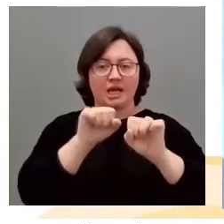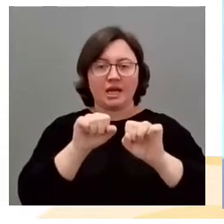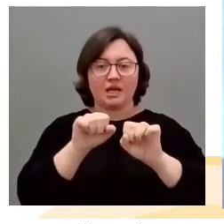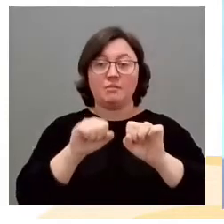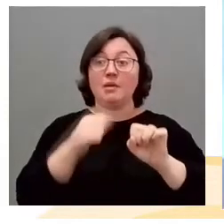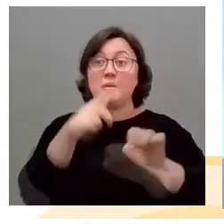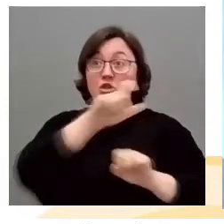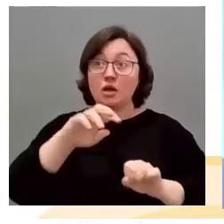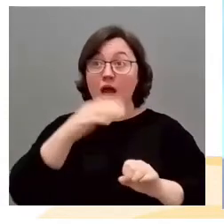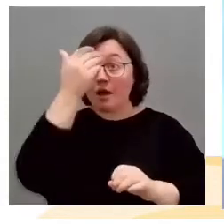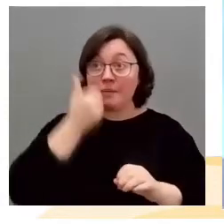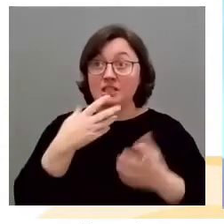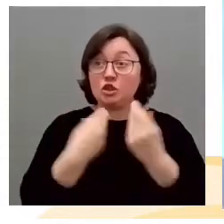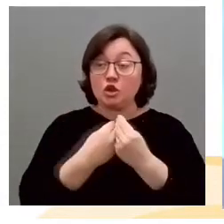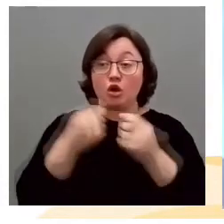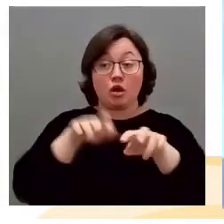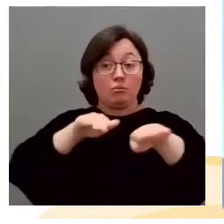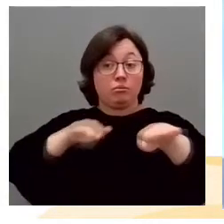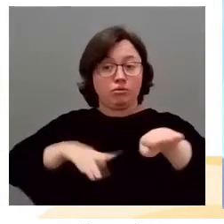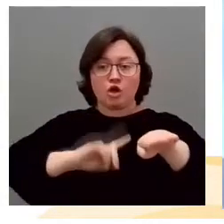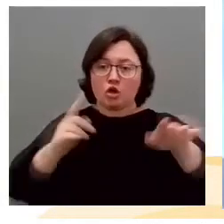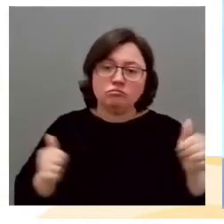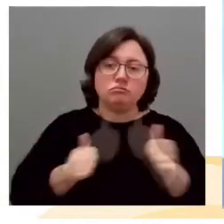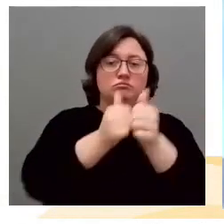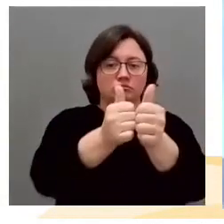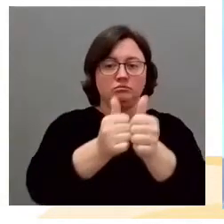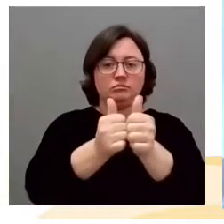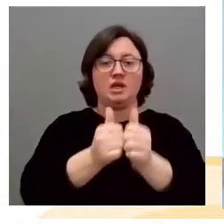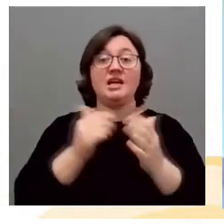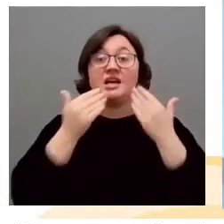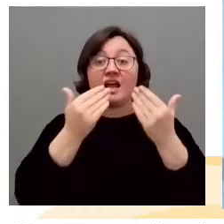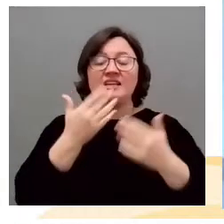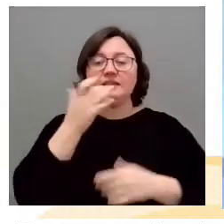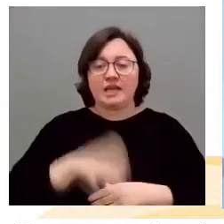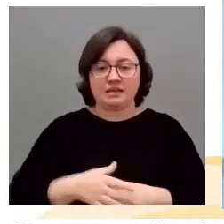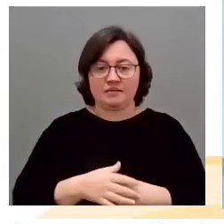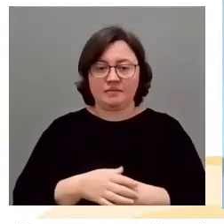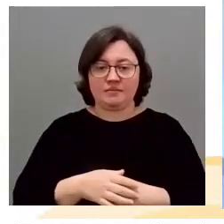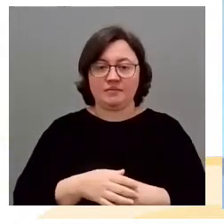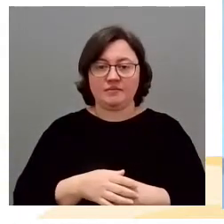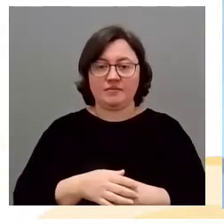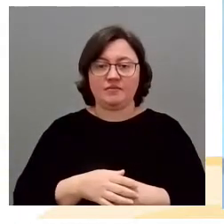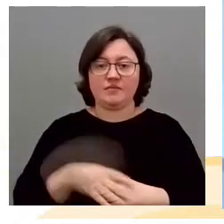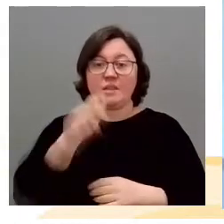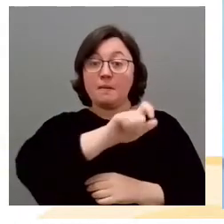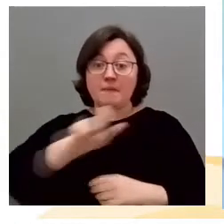nadie, fue posible gracias a esfuerzos y solidaridad de